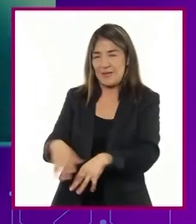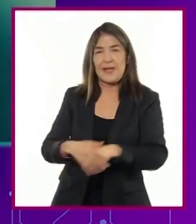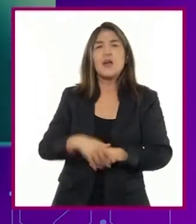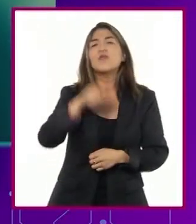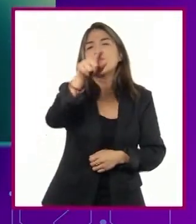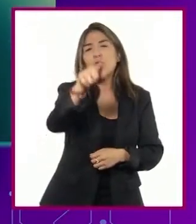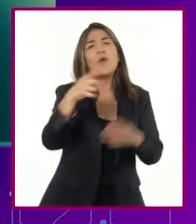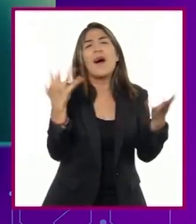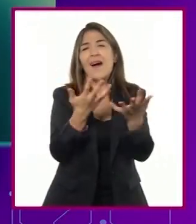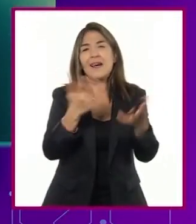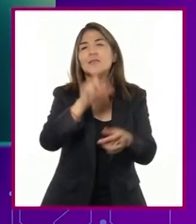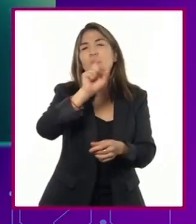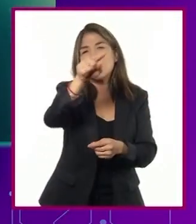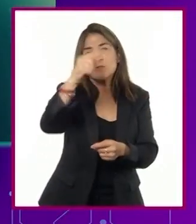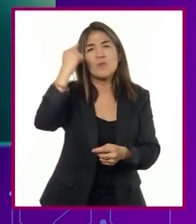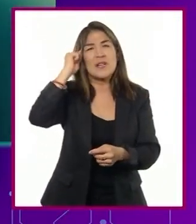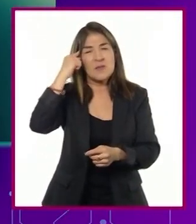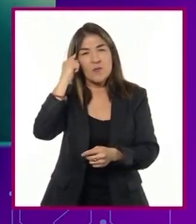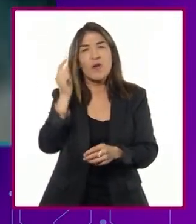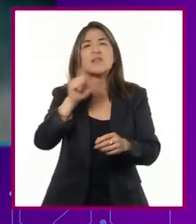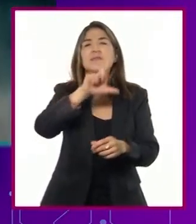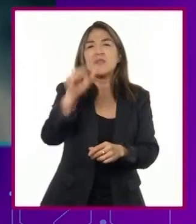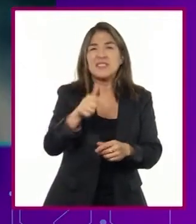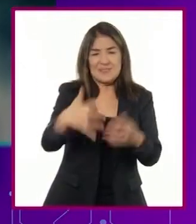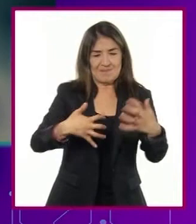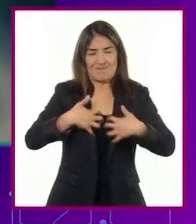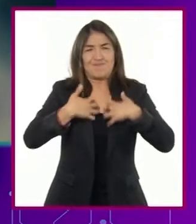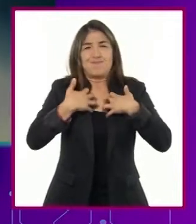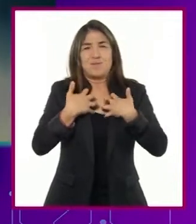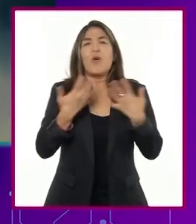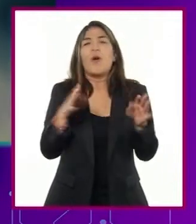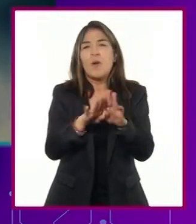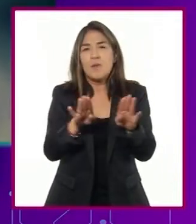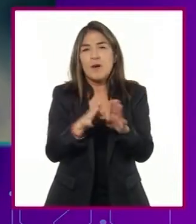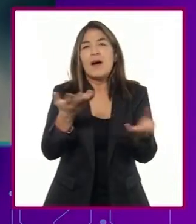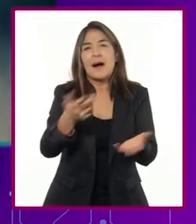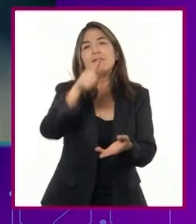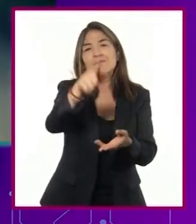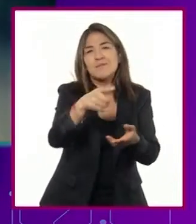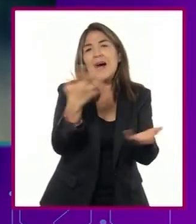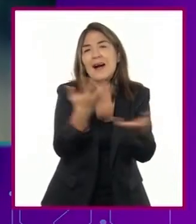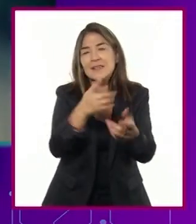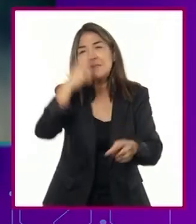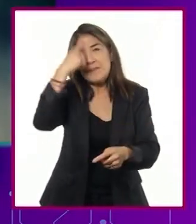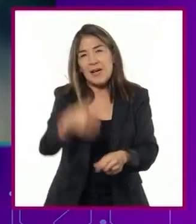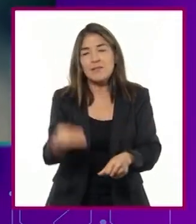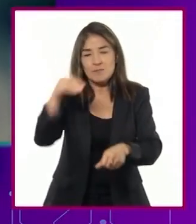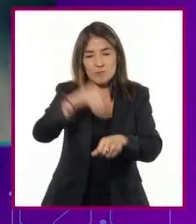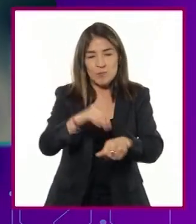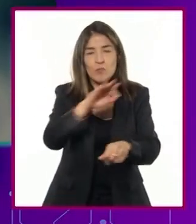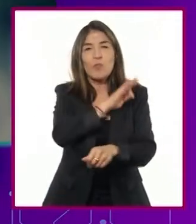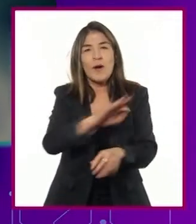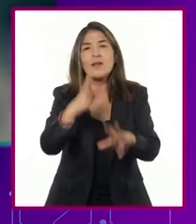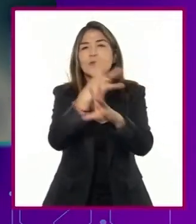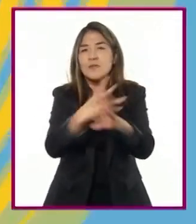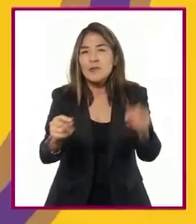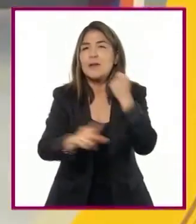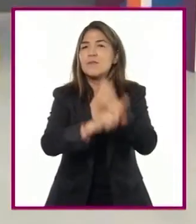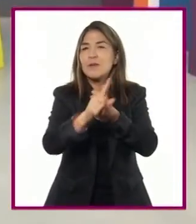te invaden en una situación de conflicto? ¿Qué habilidades o estrategias aplicas para resolver los